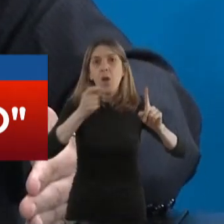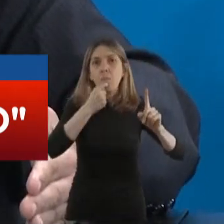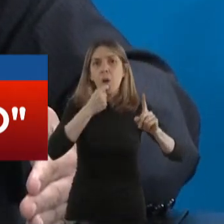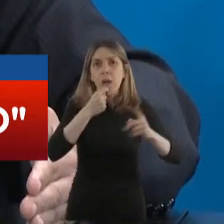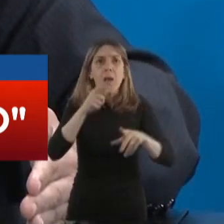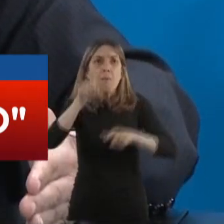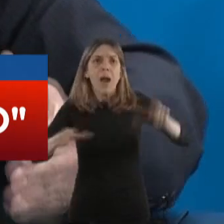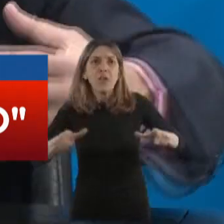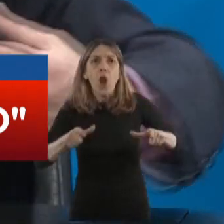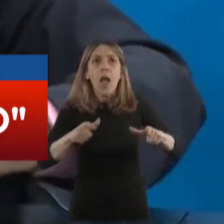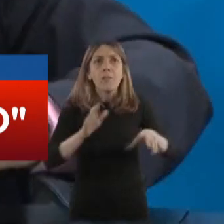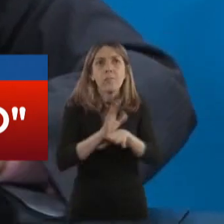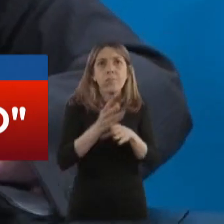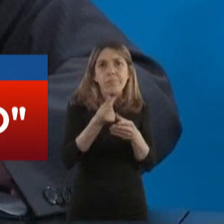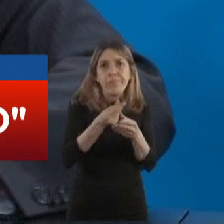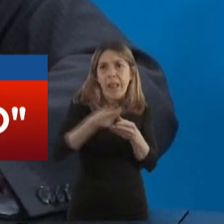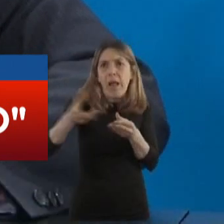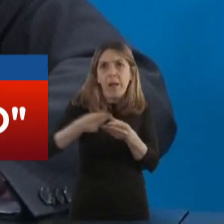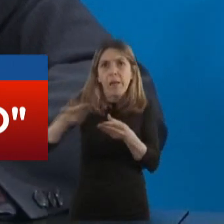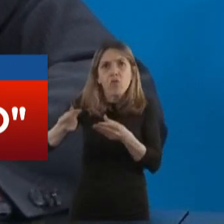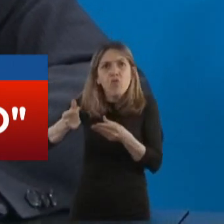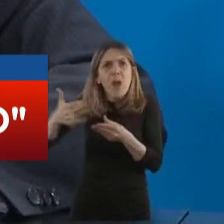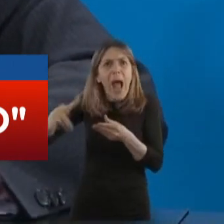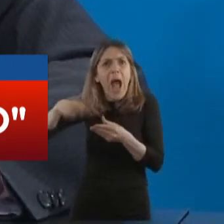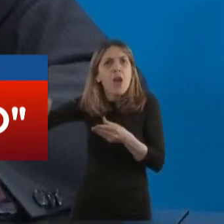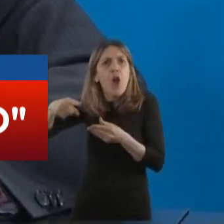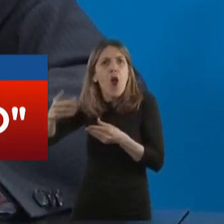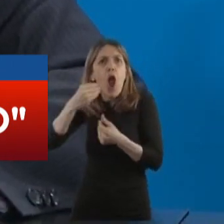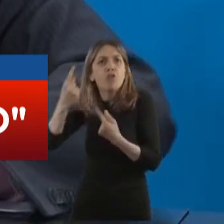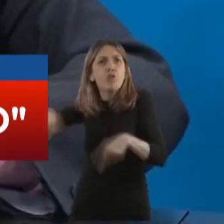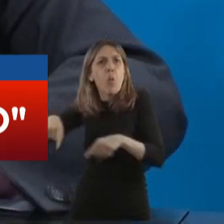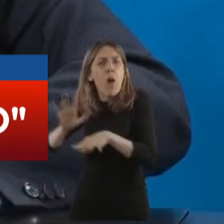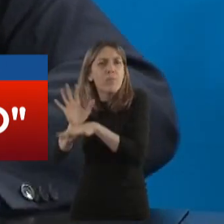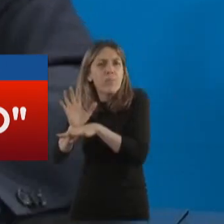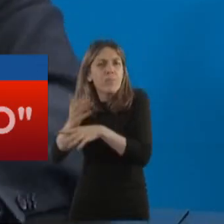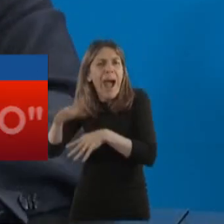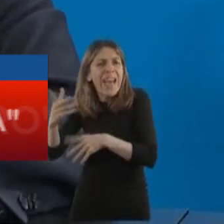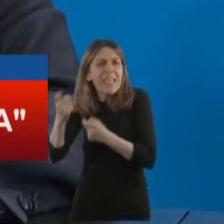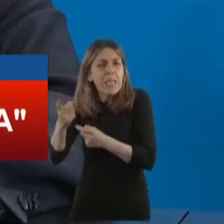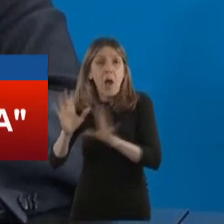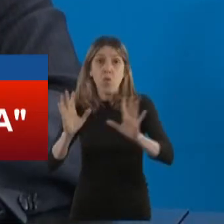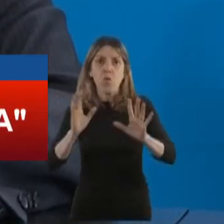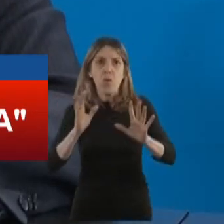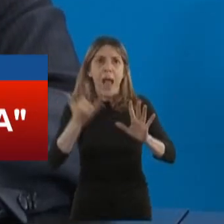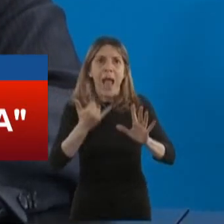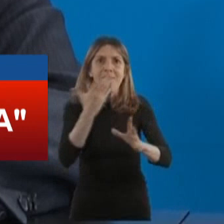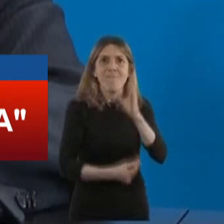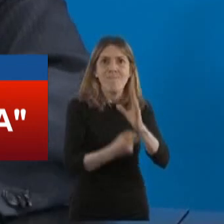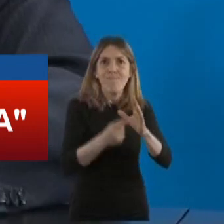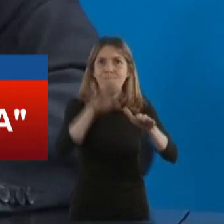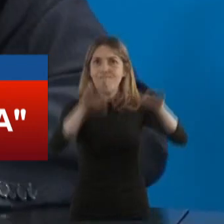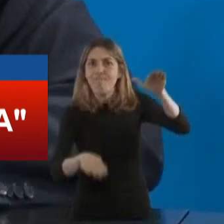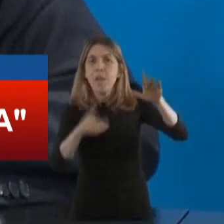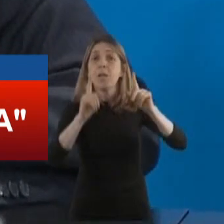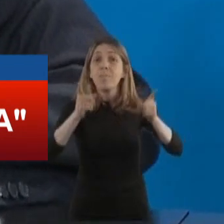los consumos esenciales, es como que la política de ingresos se resquebraja. La idea de esta intervención o de esta